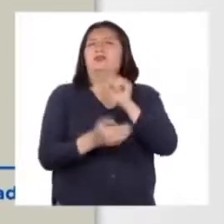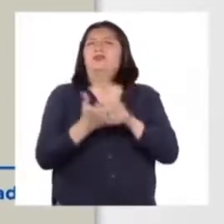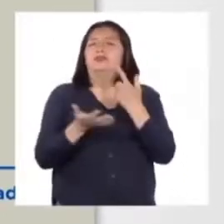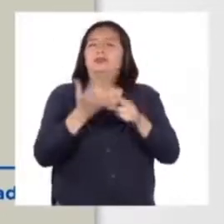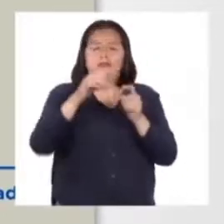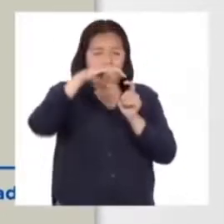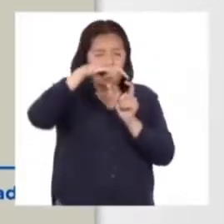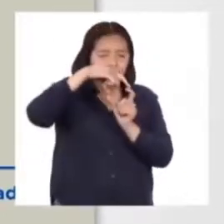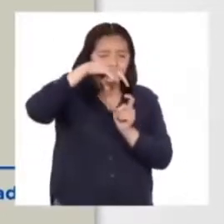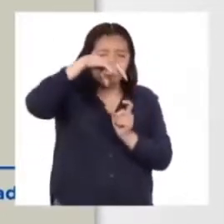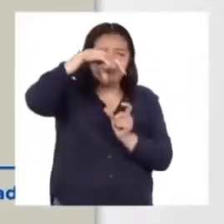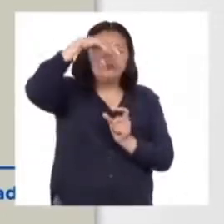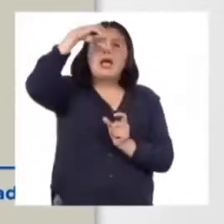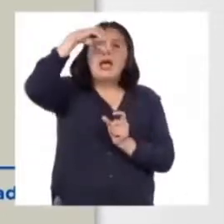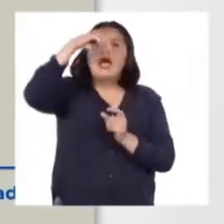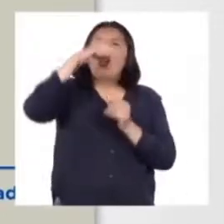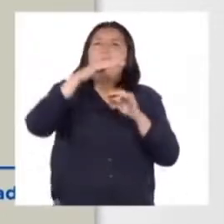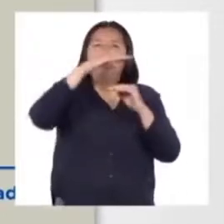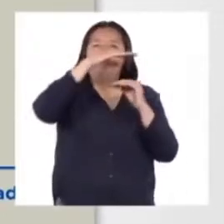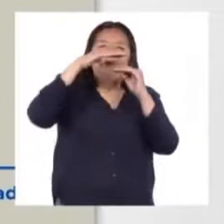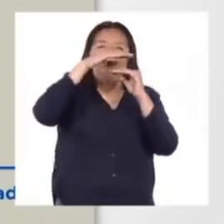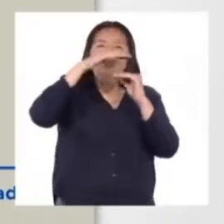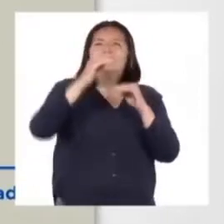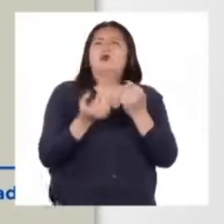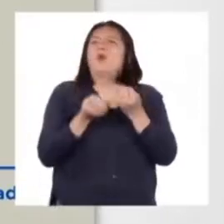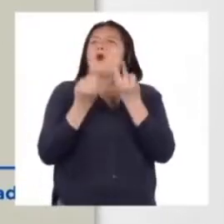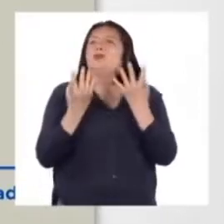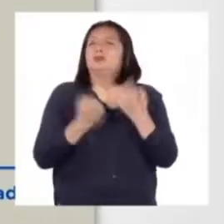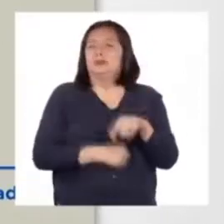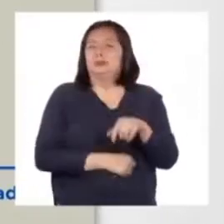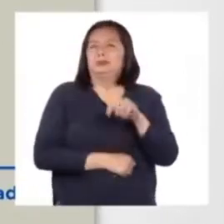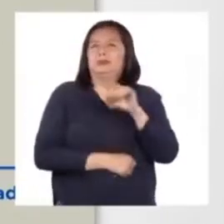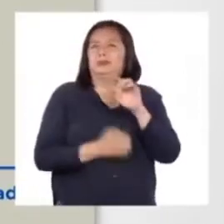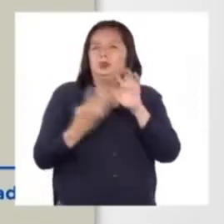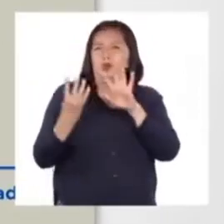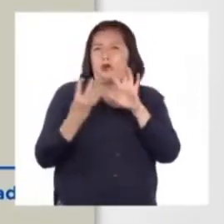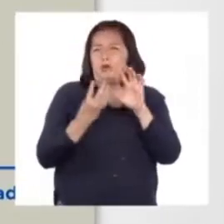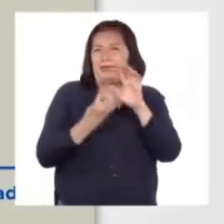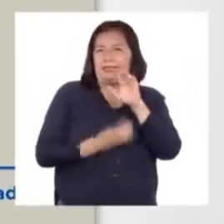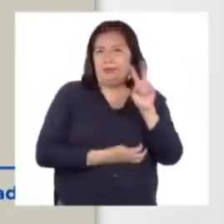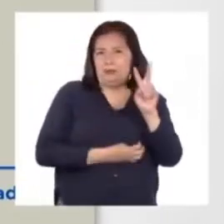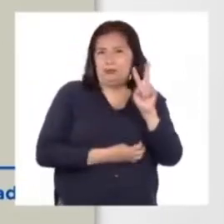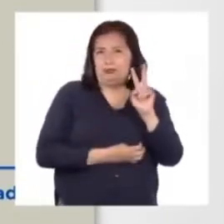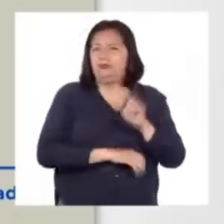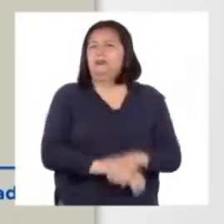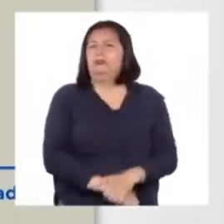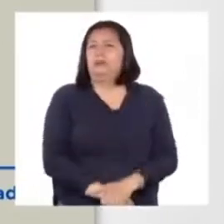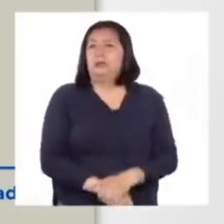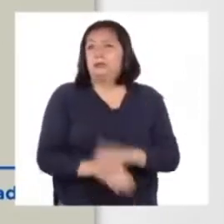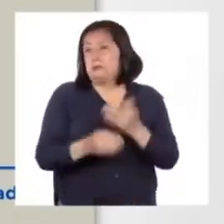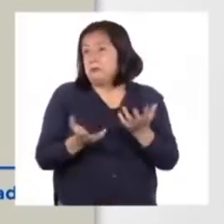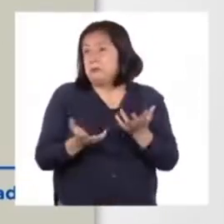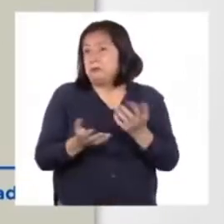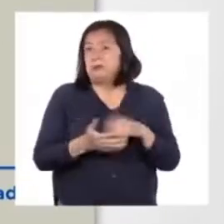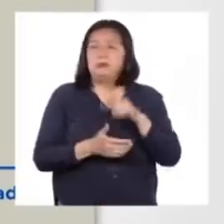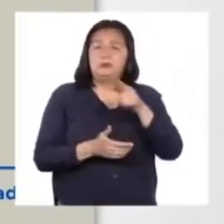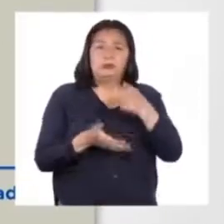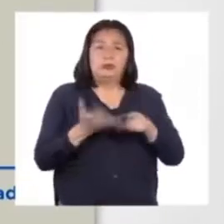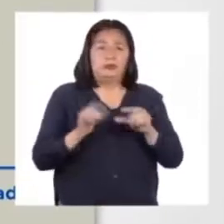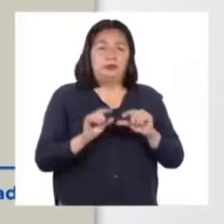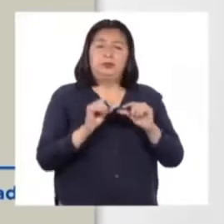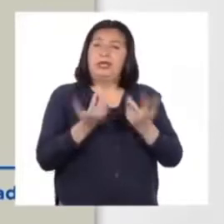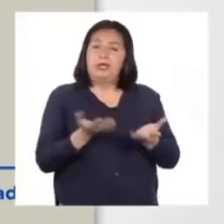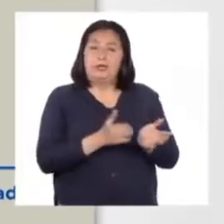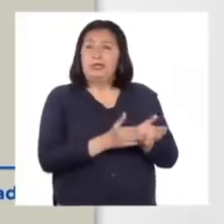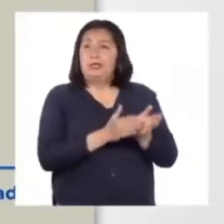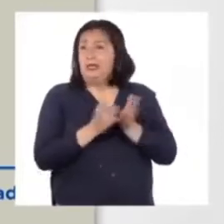de mamíferos se dibujará hasta la altura estimada del número 92. Por lo tanto, en la categoría